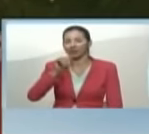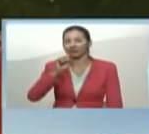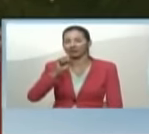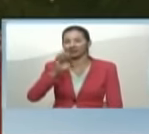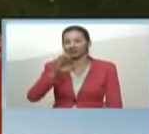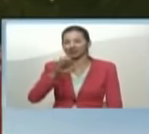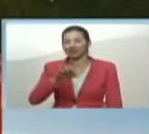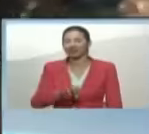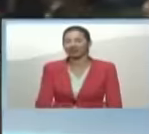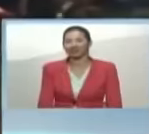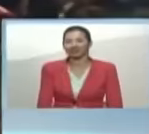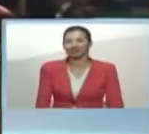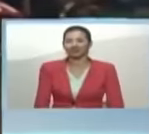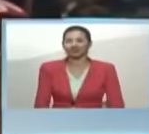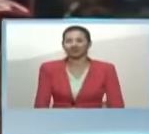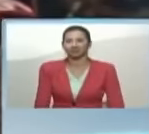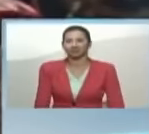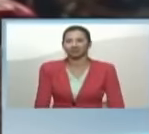Bombacé.